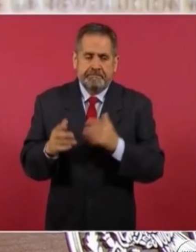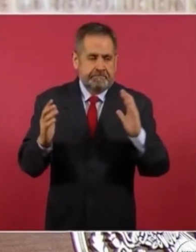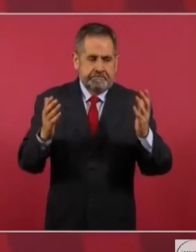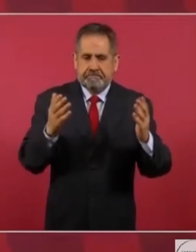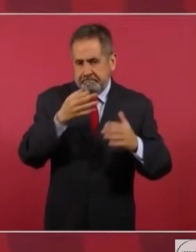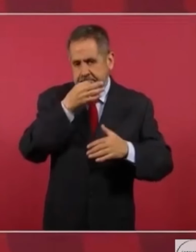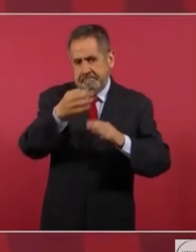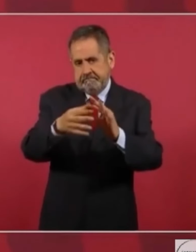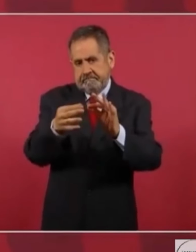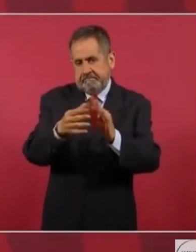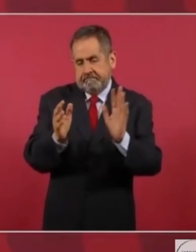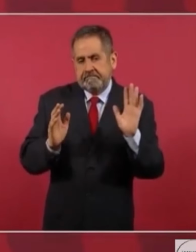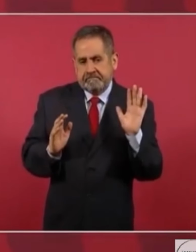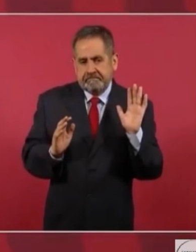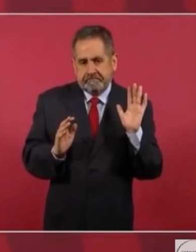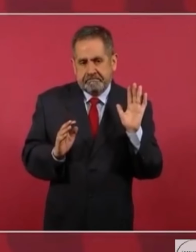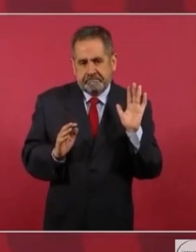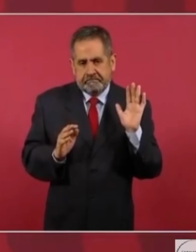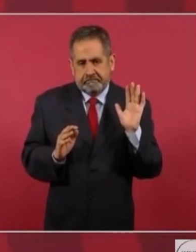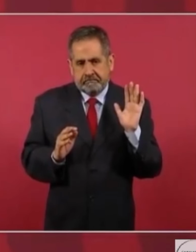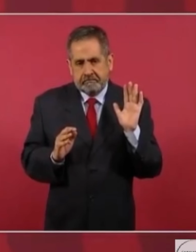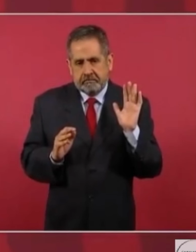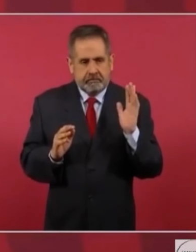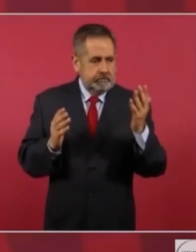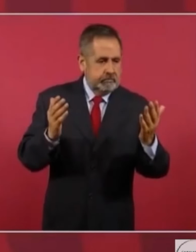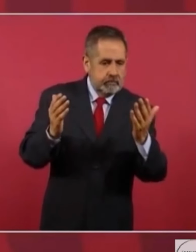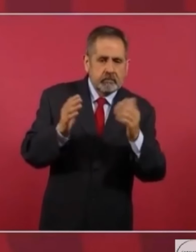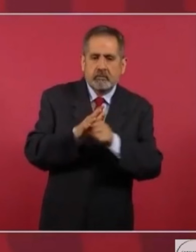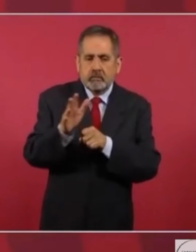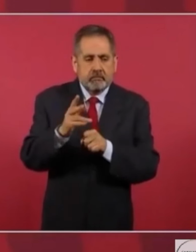un consumo con otro, ¿no?